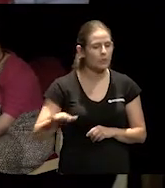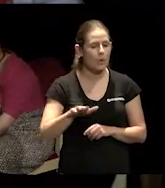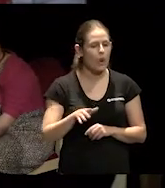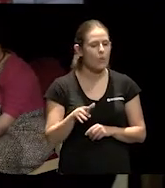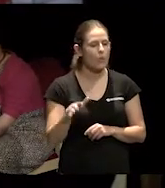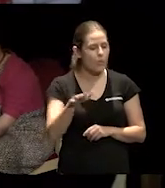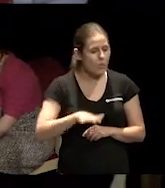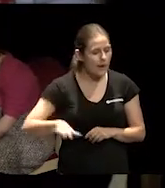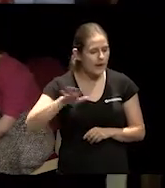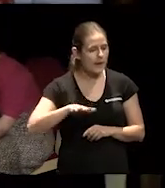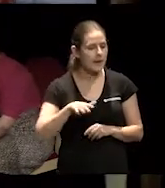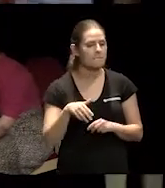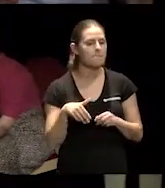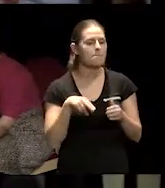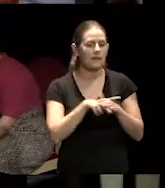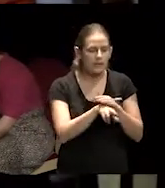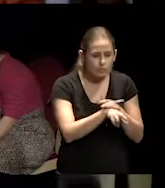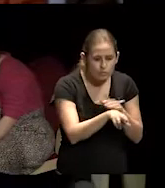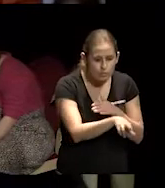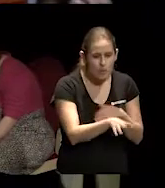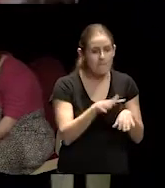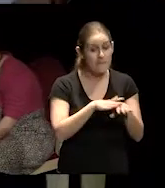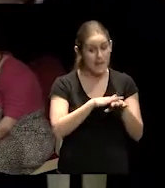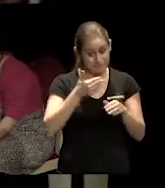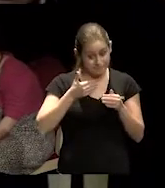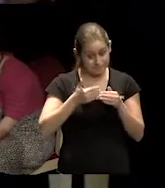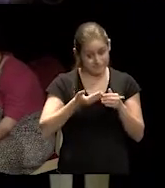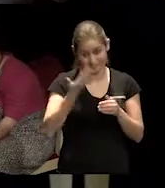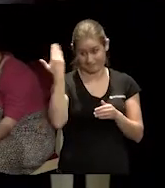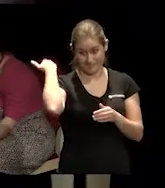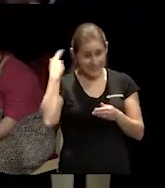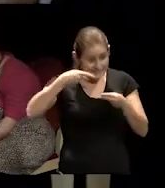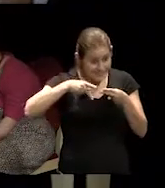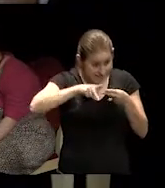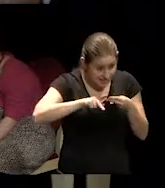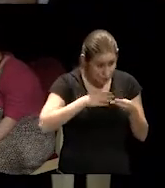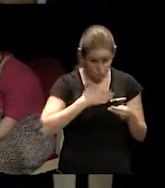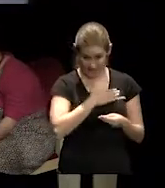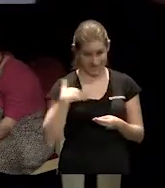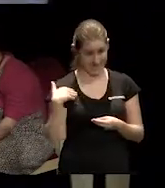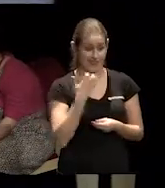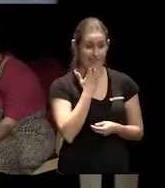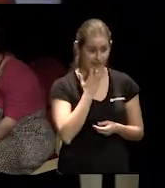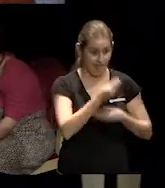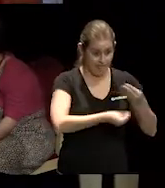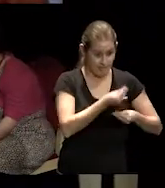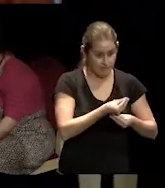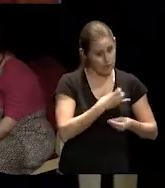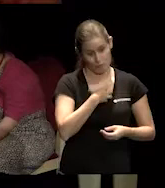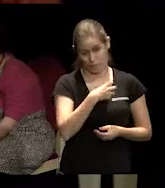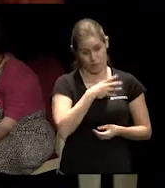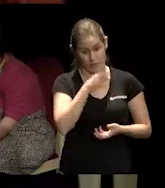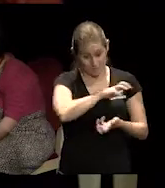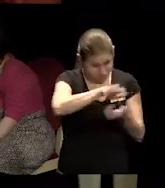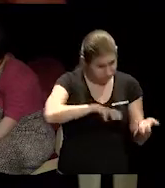medios perfectos para llevar a cabo el taller de expresión corporal que no pude llevar como yo quise en Atenas debido a este caos del que os